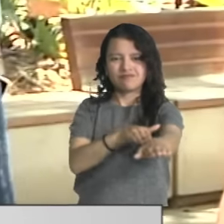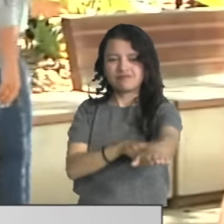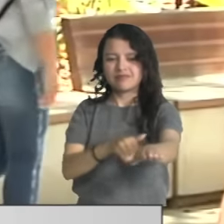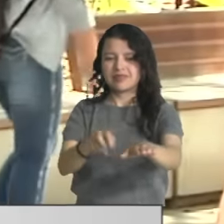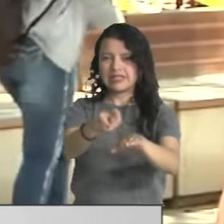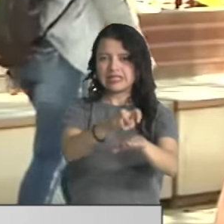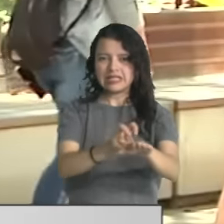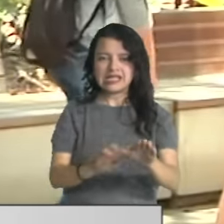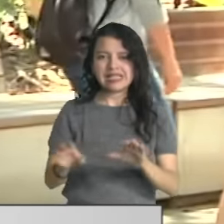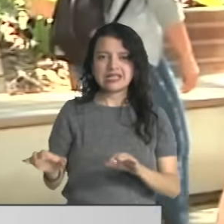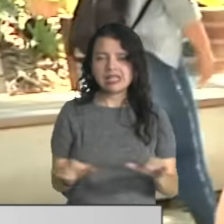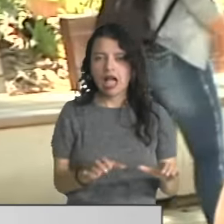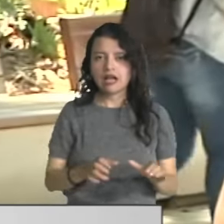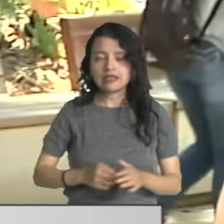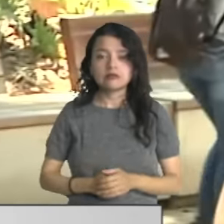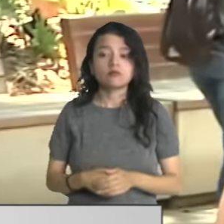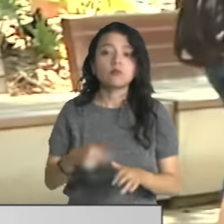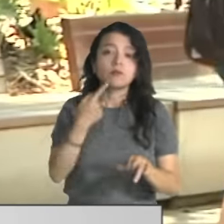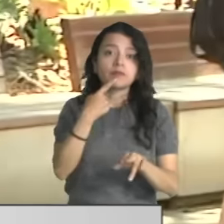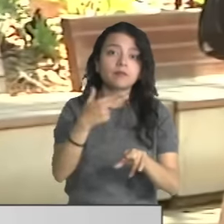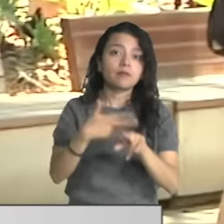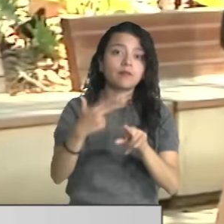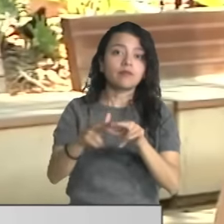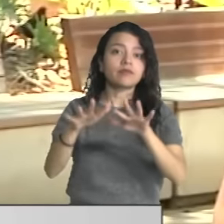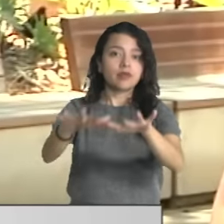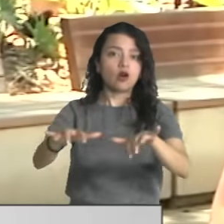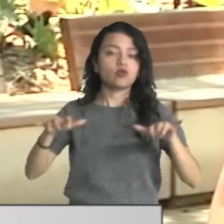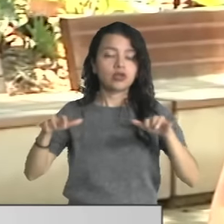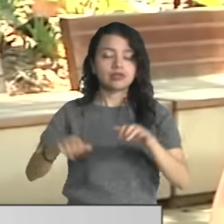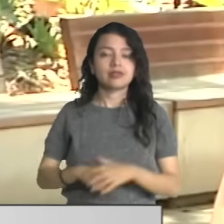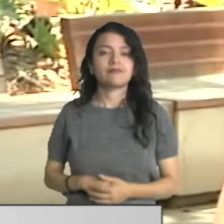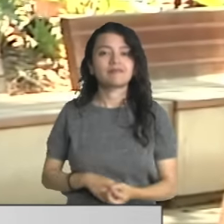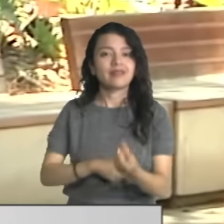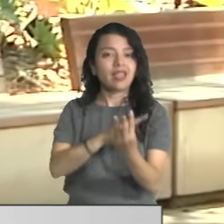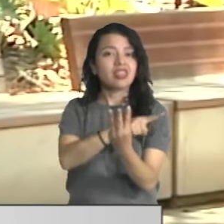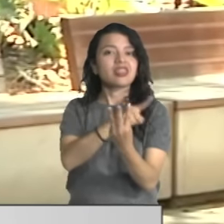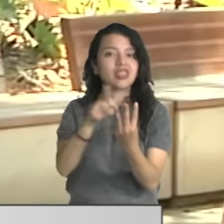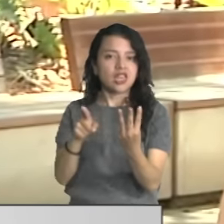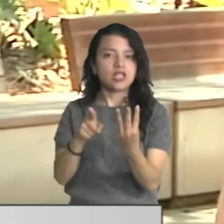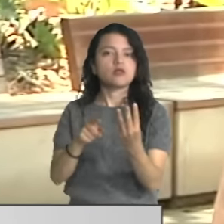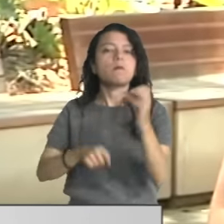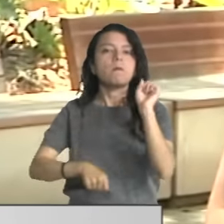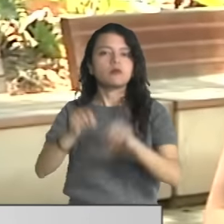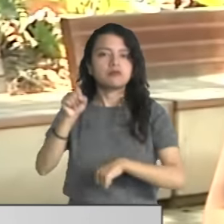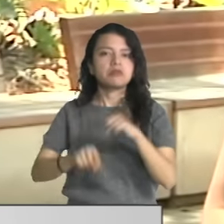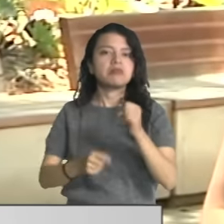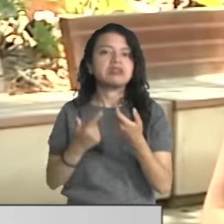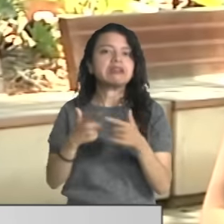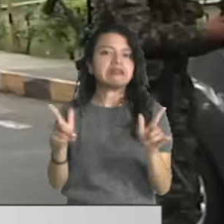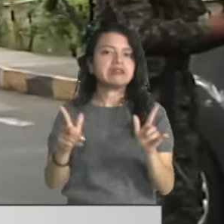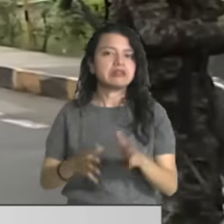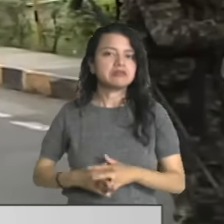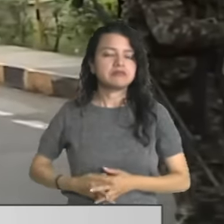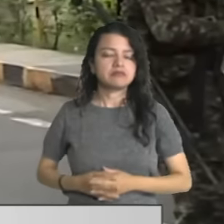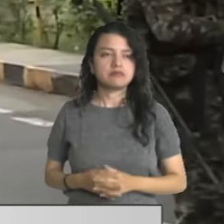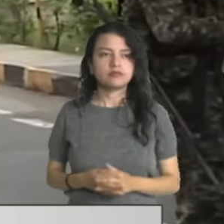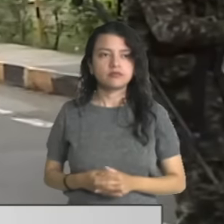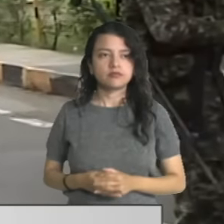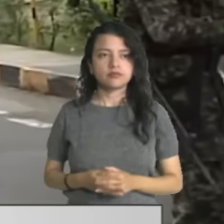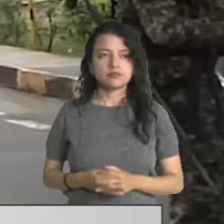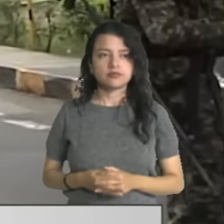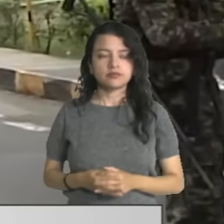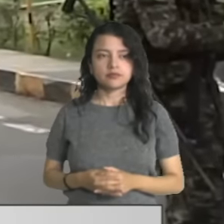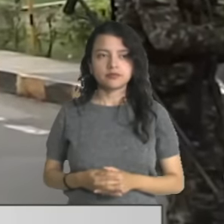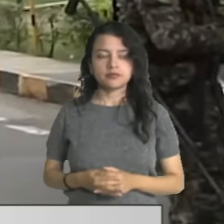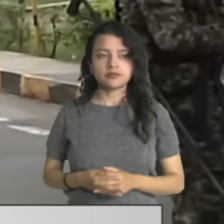horas iniciarán las audiencias preliminares. Tres de las personas podrían quedar en libertad. En el